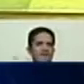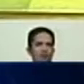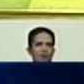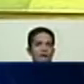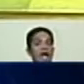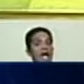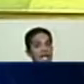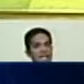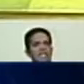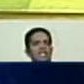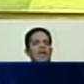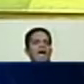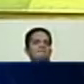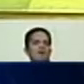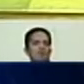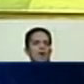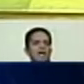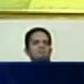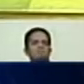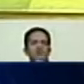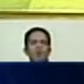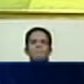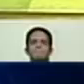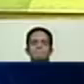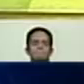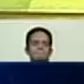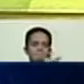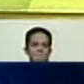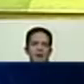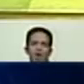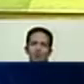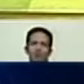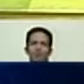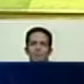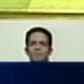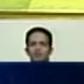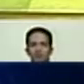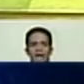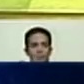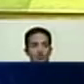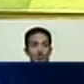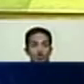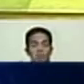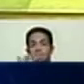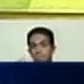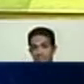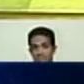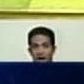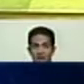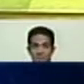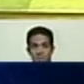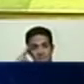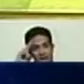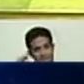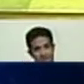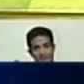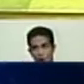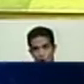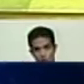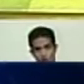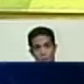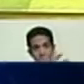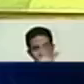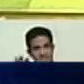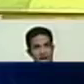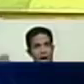evaluará el nombramiento de un equipo si en realidad esta propuesta va a ser respetada por ambos países.